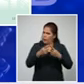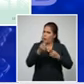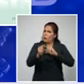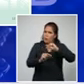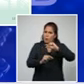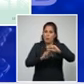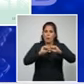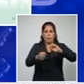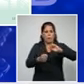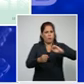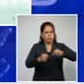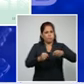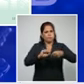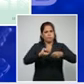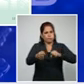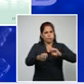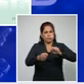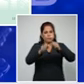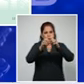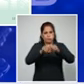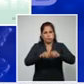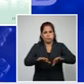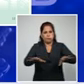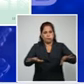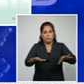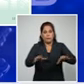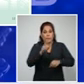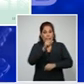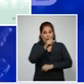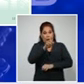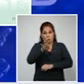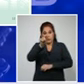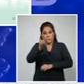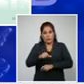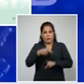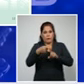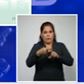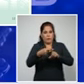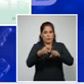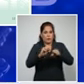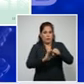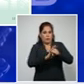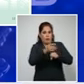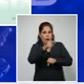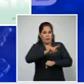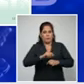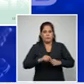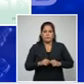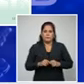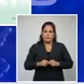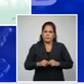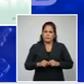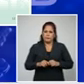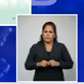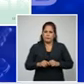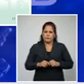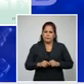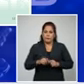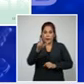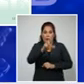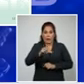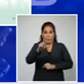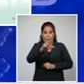control de la transmisión. 14 casos ayer, incluso uno menos que el día anterior, de Camagüey